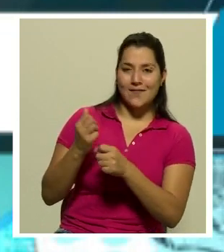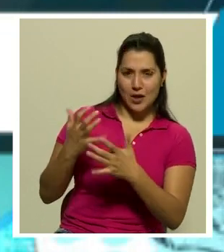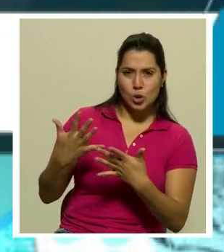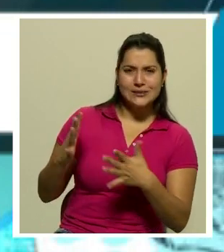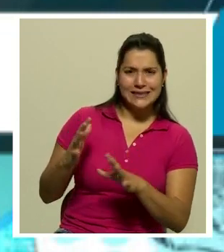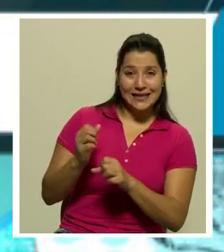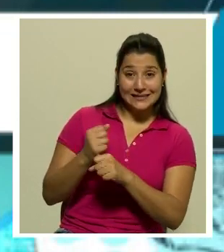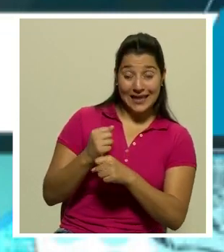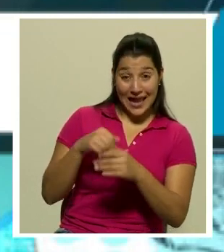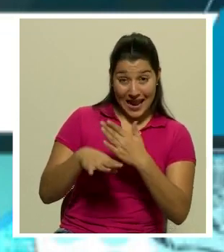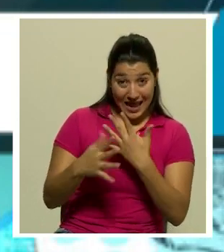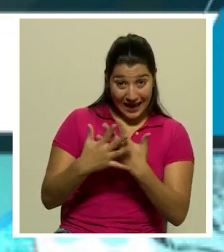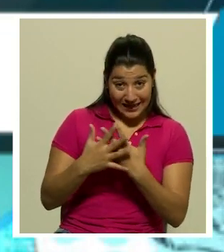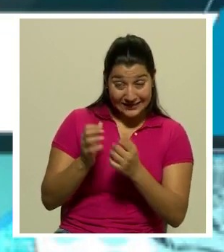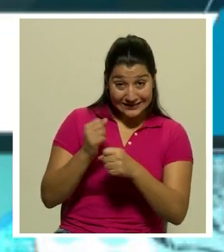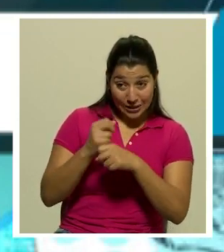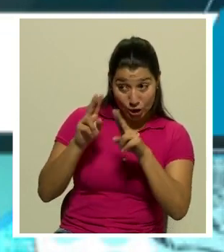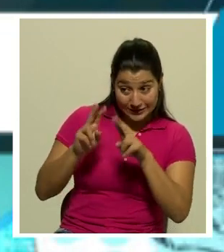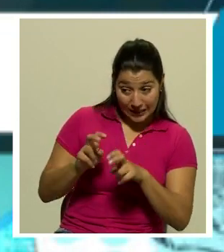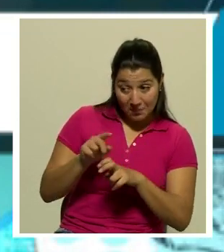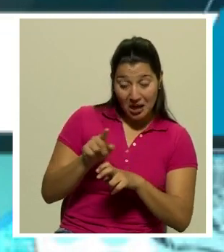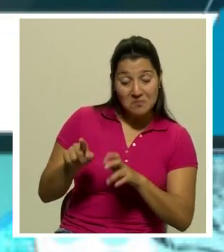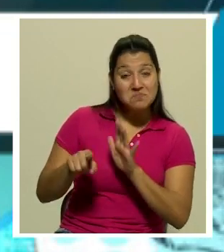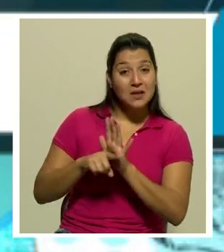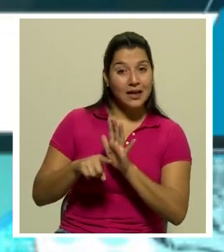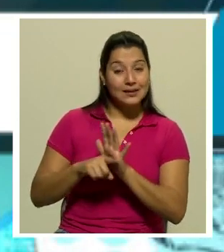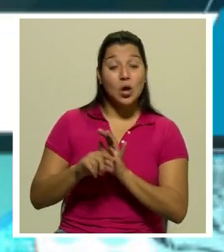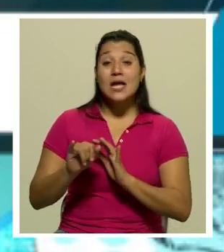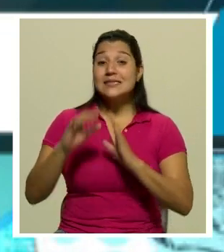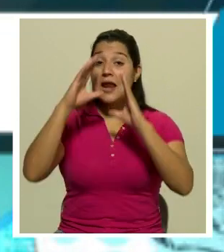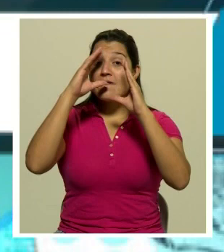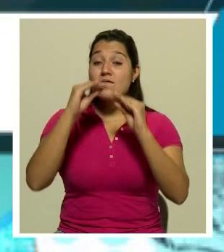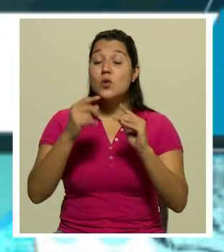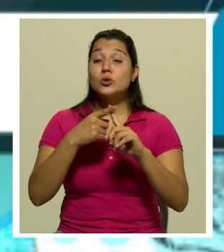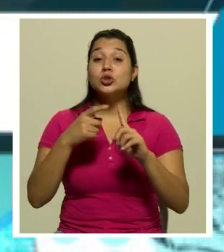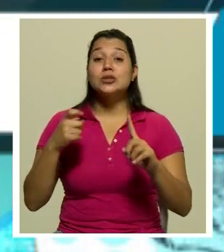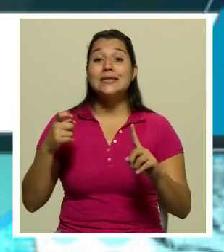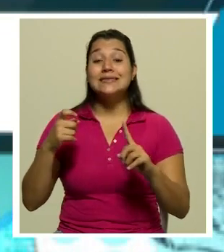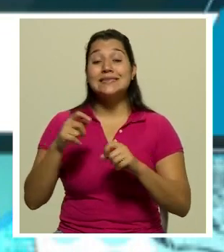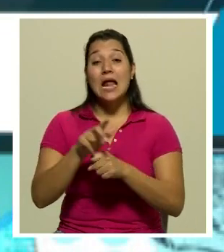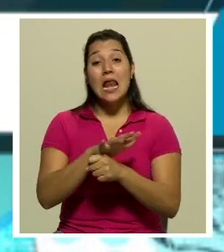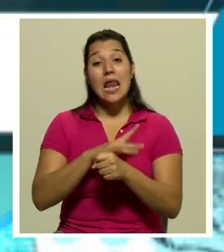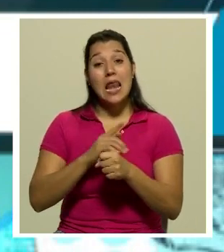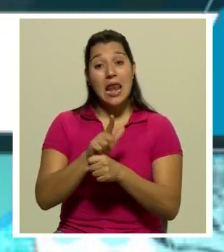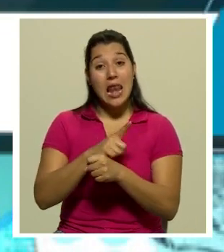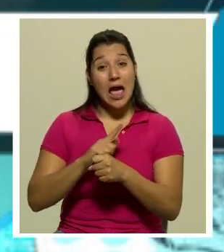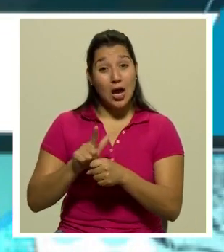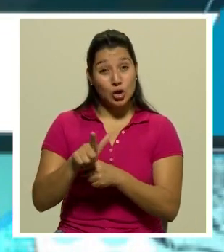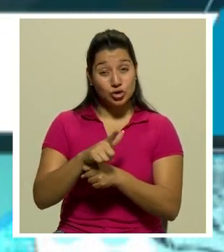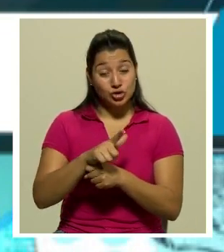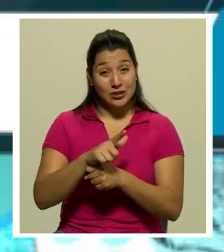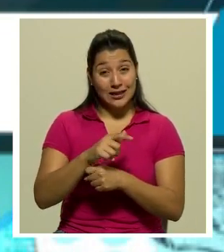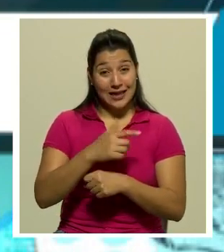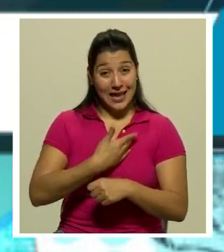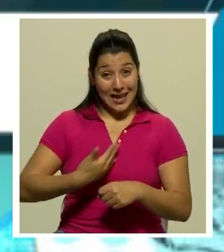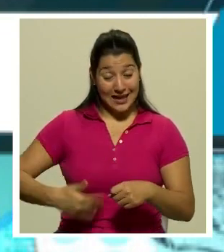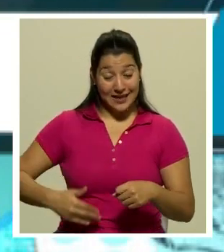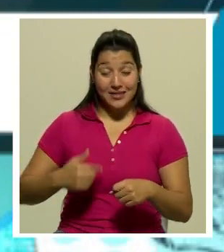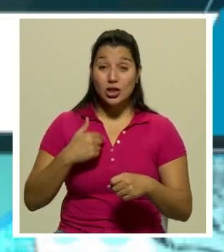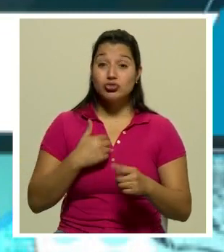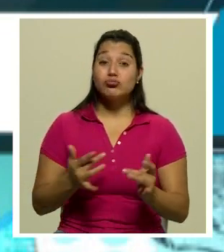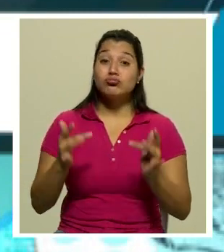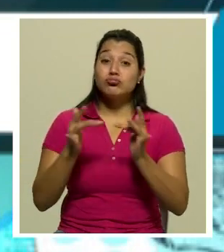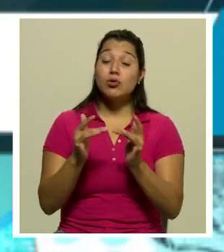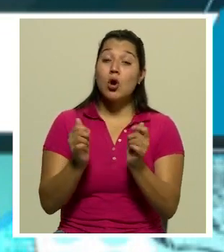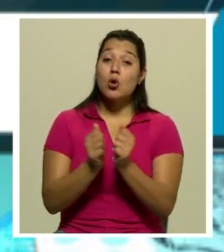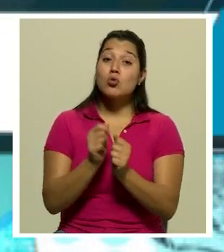en la prueba de detección. Don Ernesto, esta es la información que tenemos desde los Lagos de Heredia. Regreso con usted allá al estudio. Por supuesto que estaremos muy al